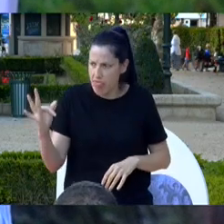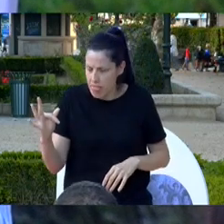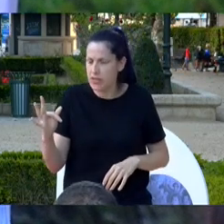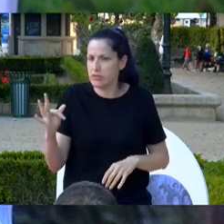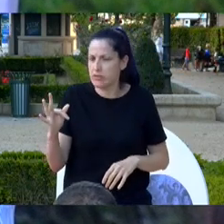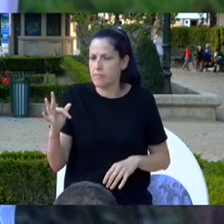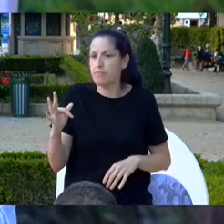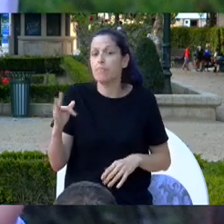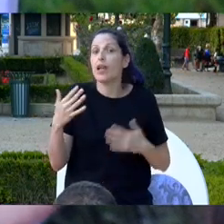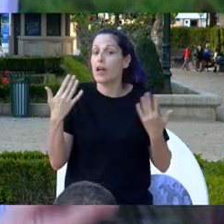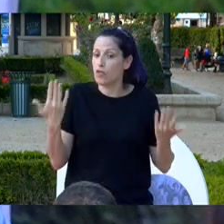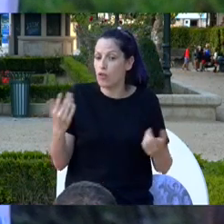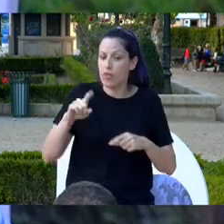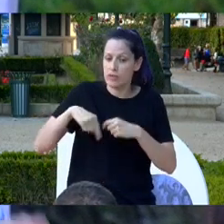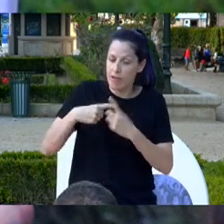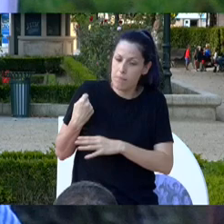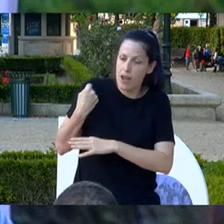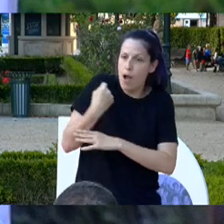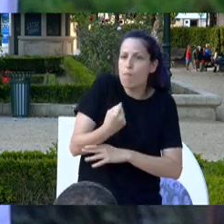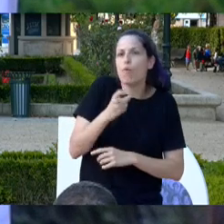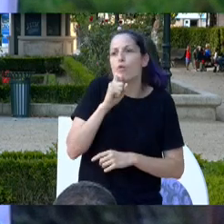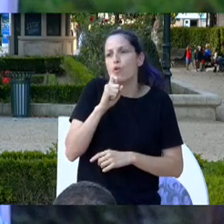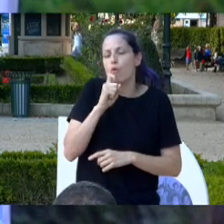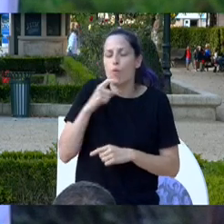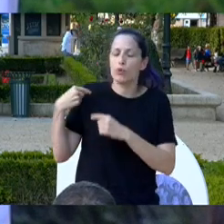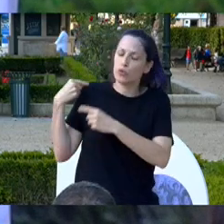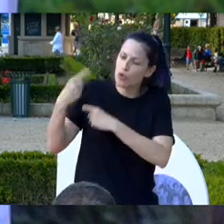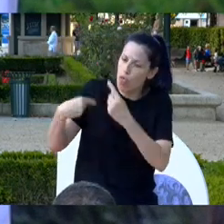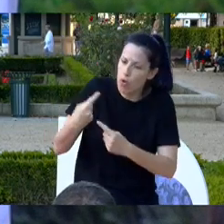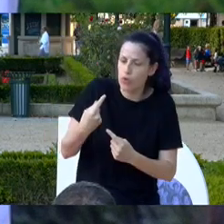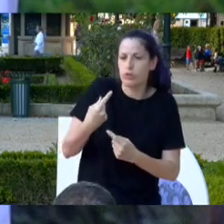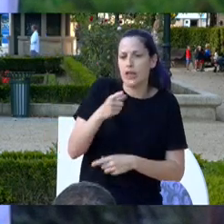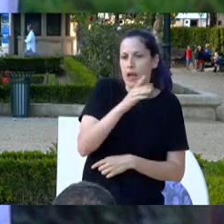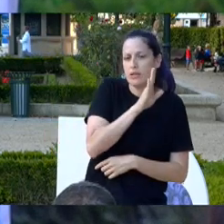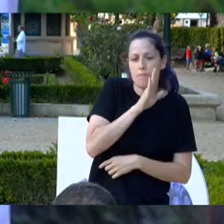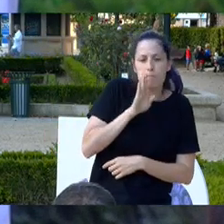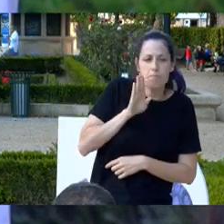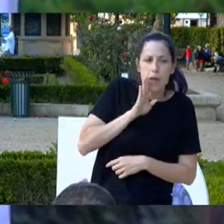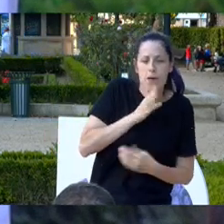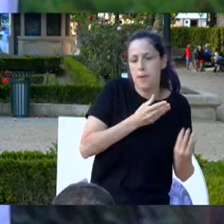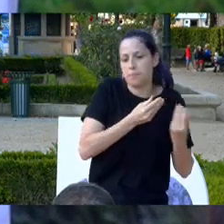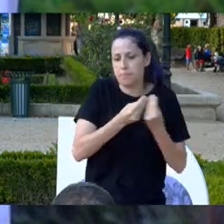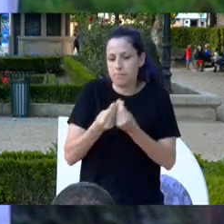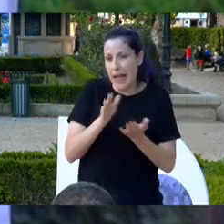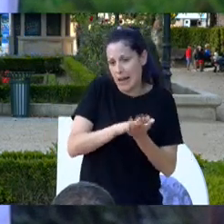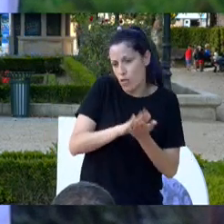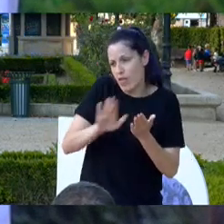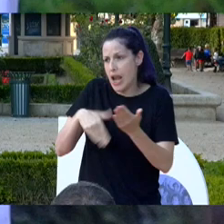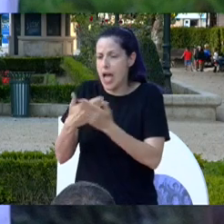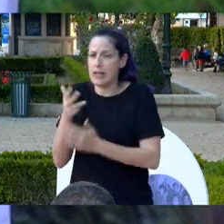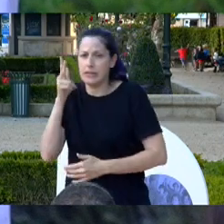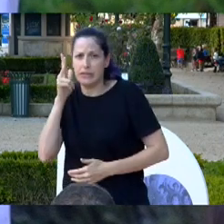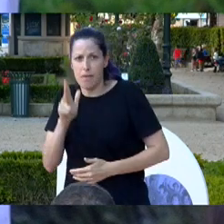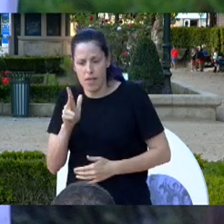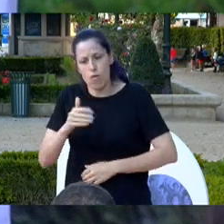mellorar o seu francés, iba todos os días coa nai, desde Redondela a Vigo, a unha academia de francés, no